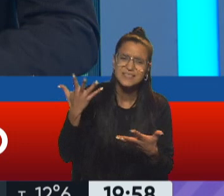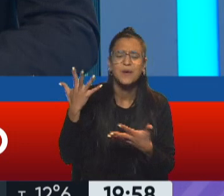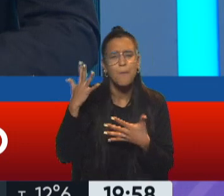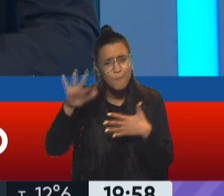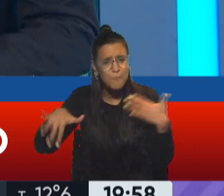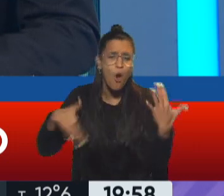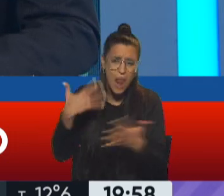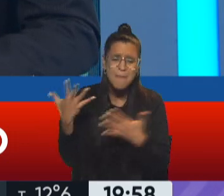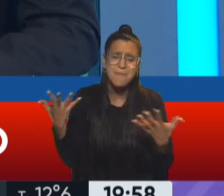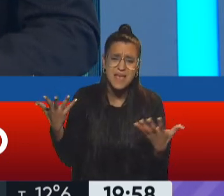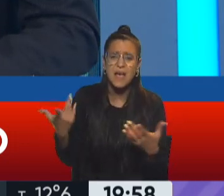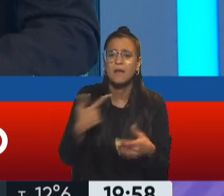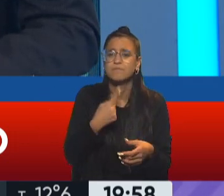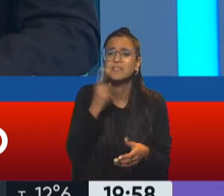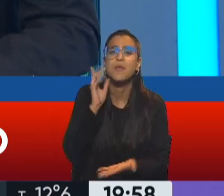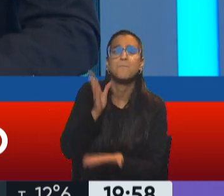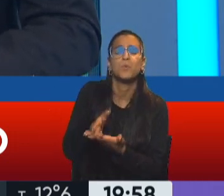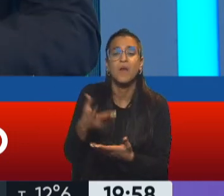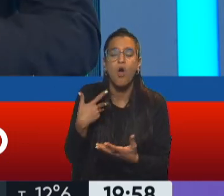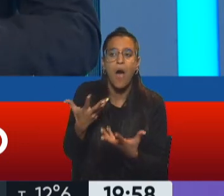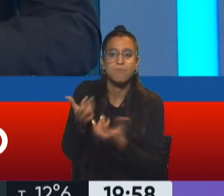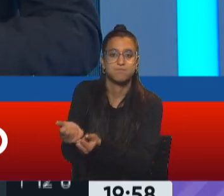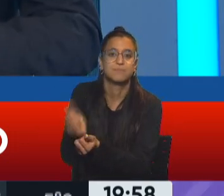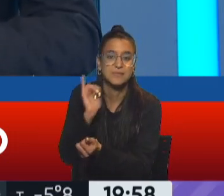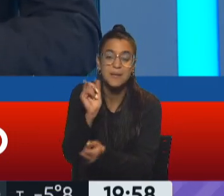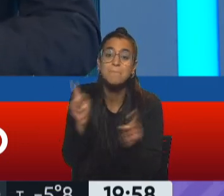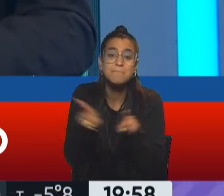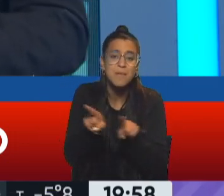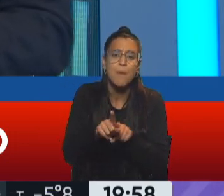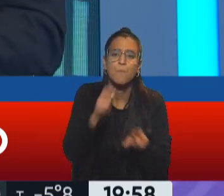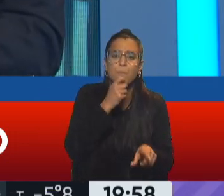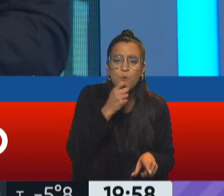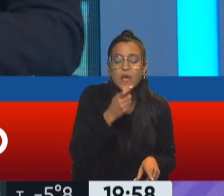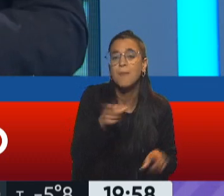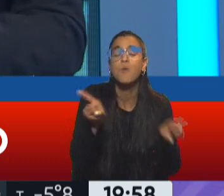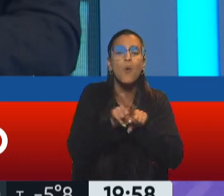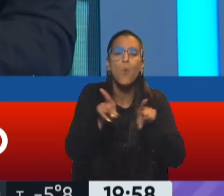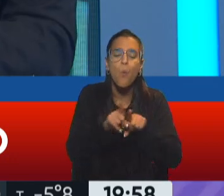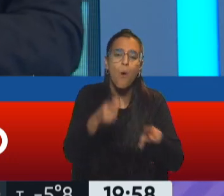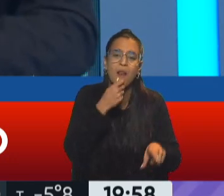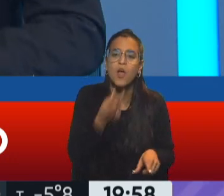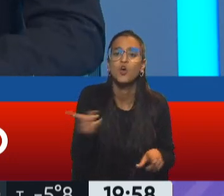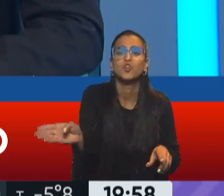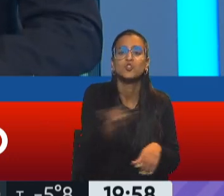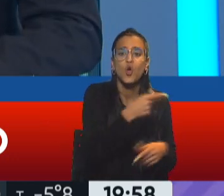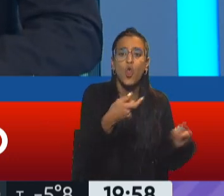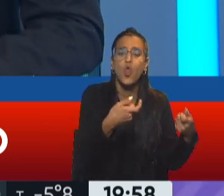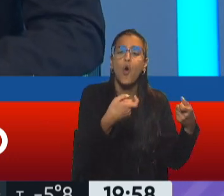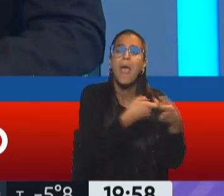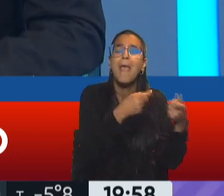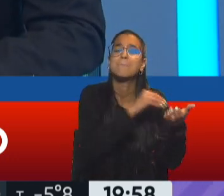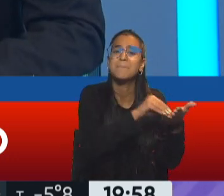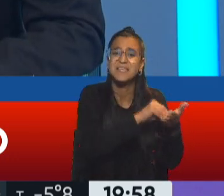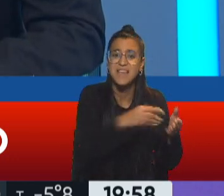sí, controversial, del imputado colaborador. Es la misma figura que, por ejemplo, se aplicó a todos los empresarios en la causa